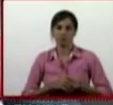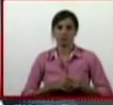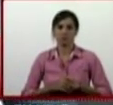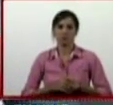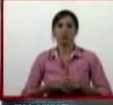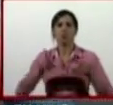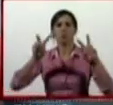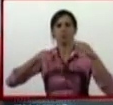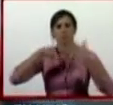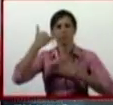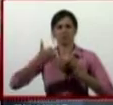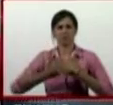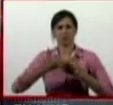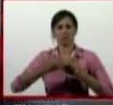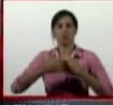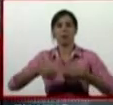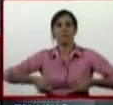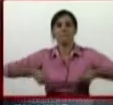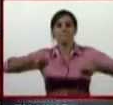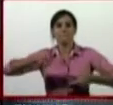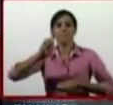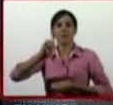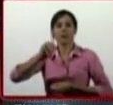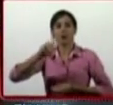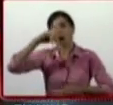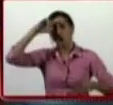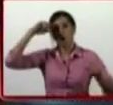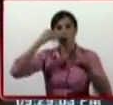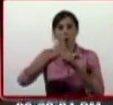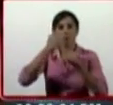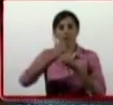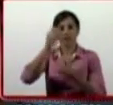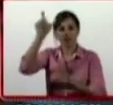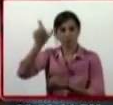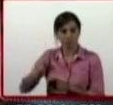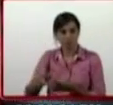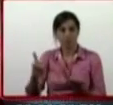de Mercal Obrero. Y qué bien arrancado el Mercal Obrero.